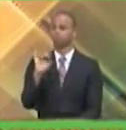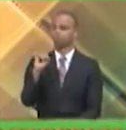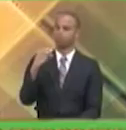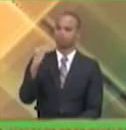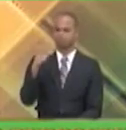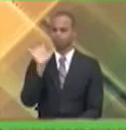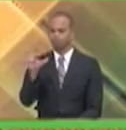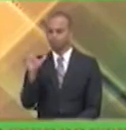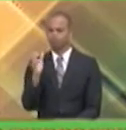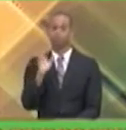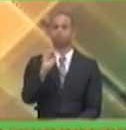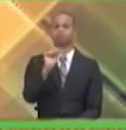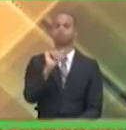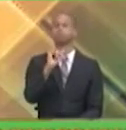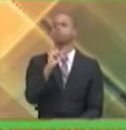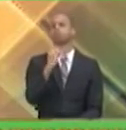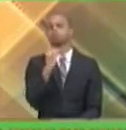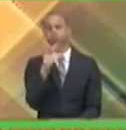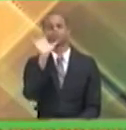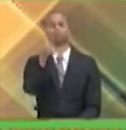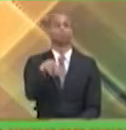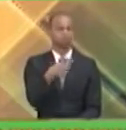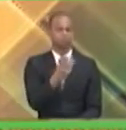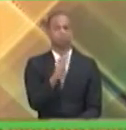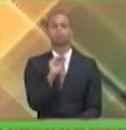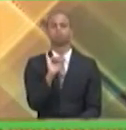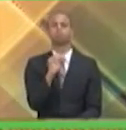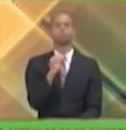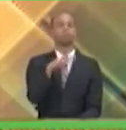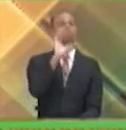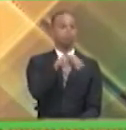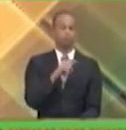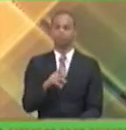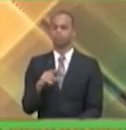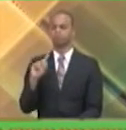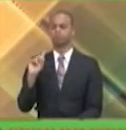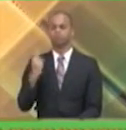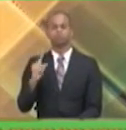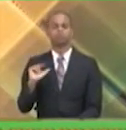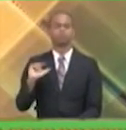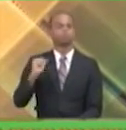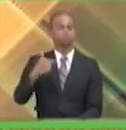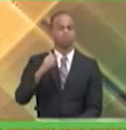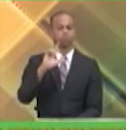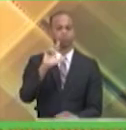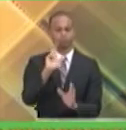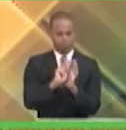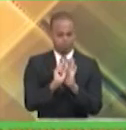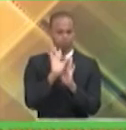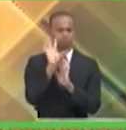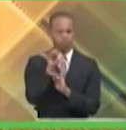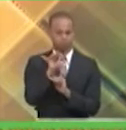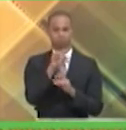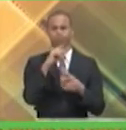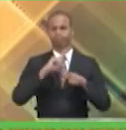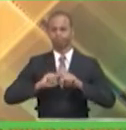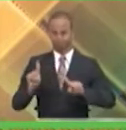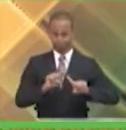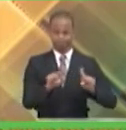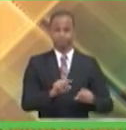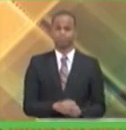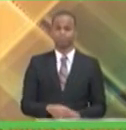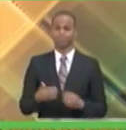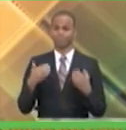Sí, claro. Uno del museo cual y así sucesivamente, ¿no? Correcto. El museo, el proyecto consta